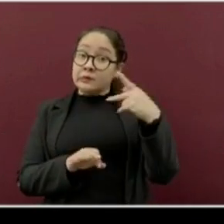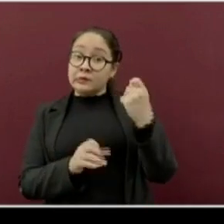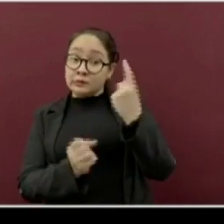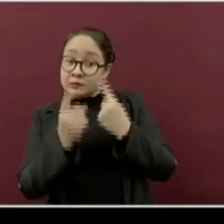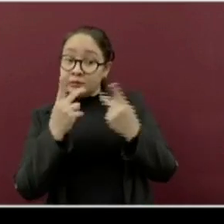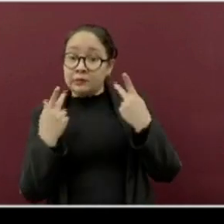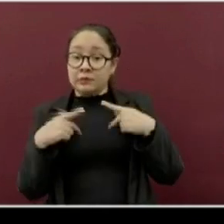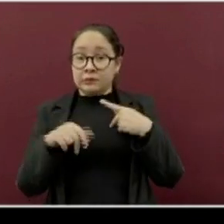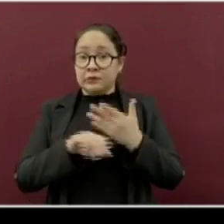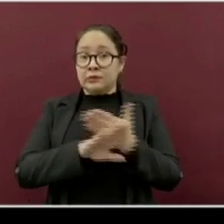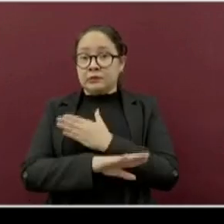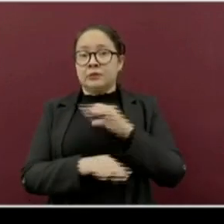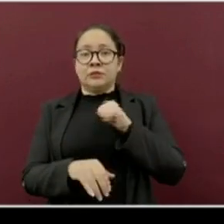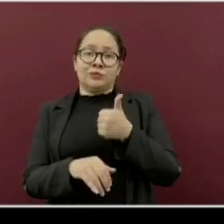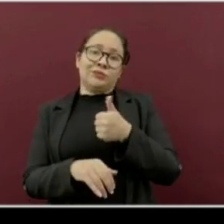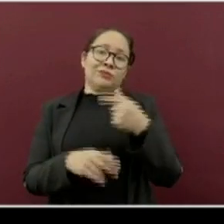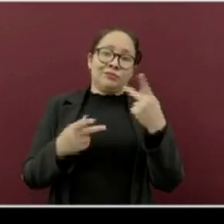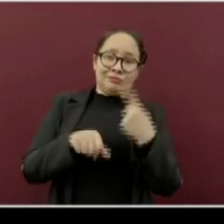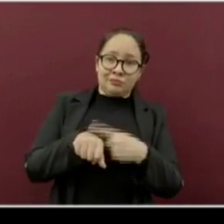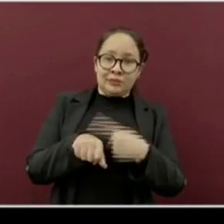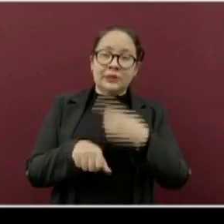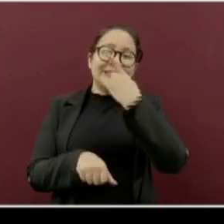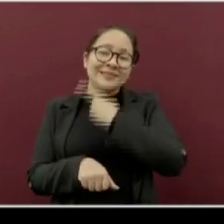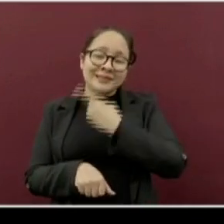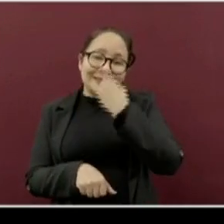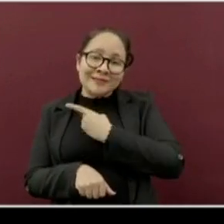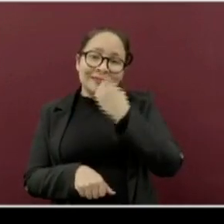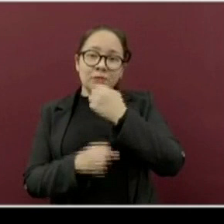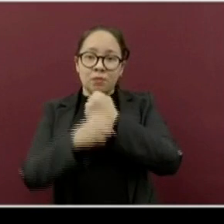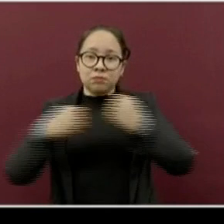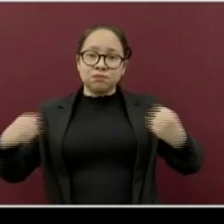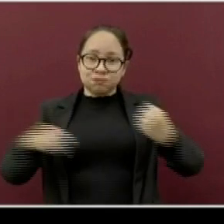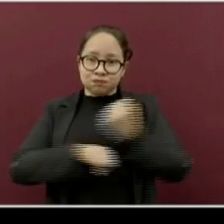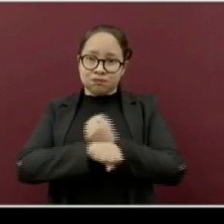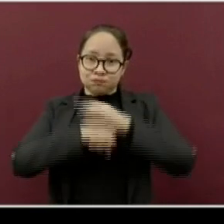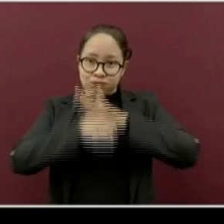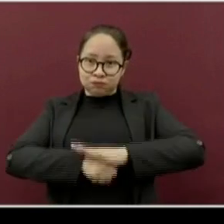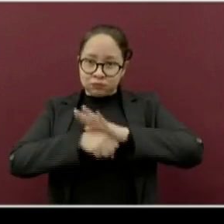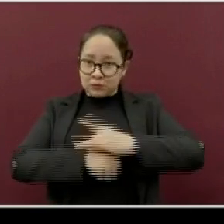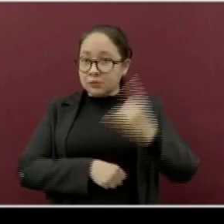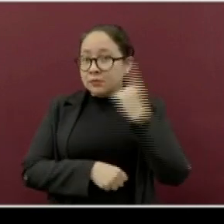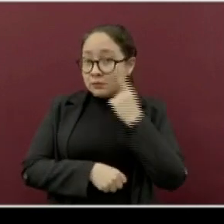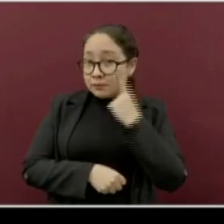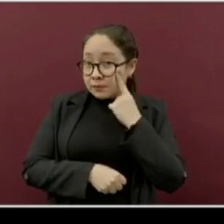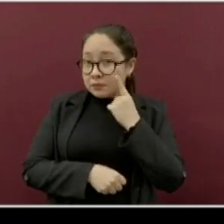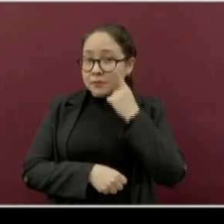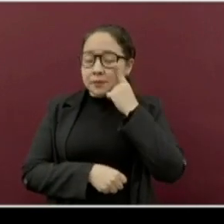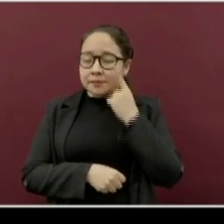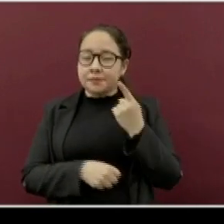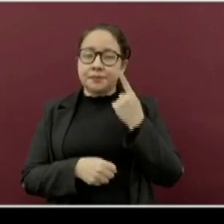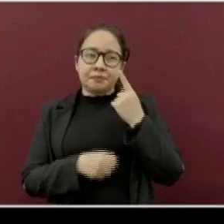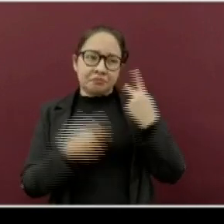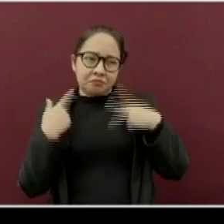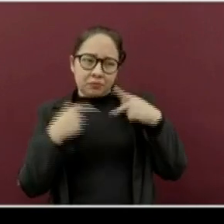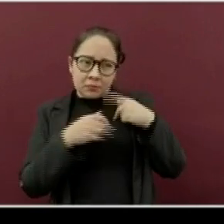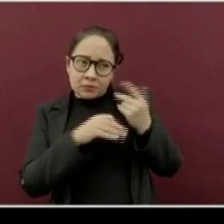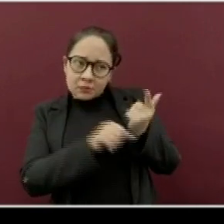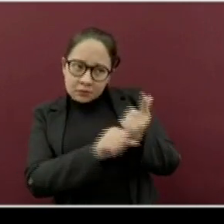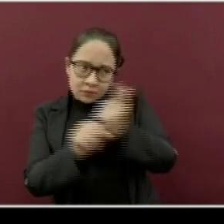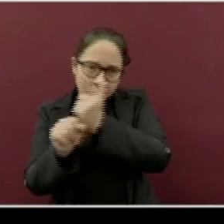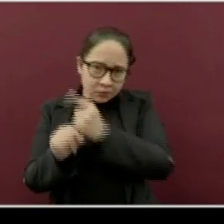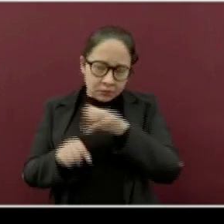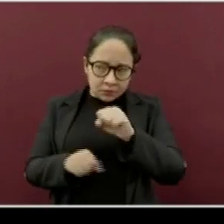comorbilidad, como la diabetes, hipertensión y obesidad. Pero fíjense, aunque son padecimientos frecuentes en la población mayor